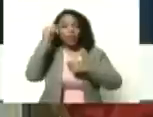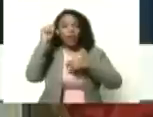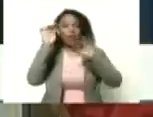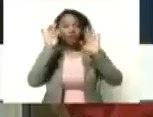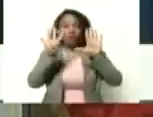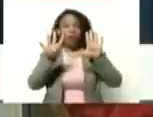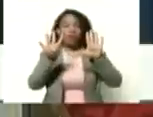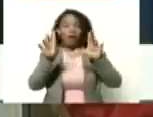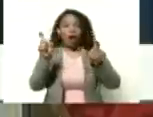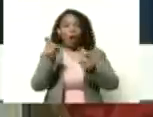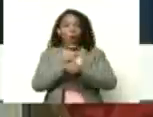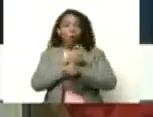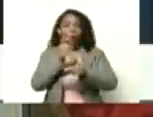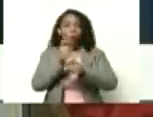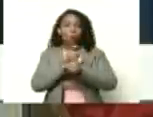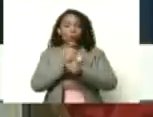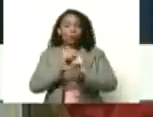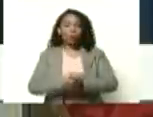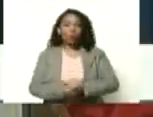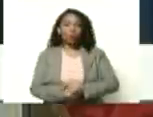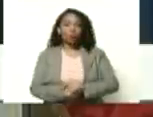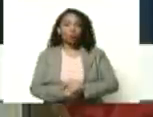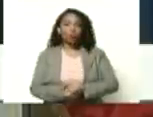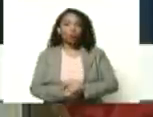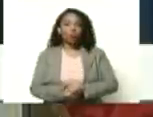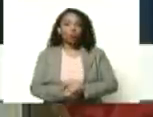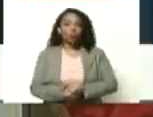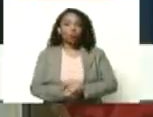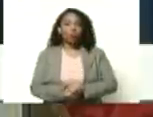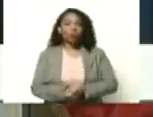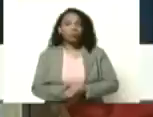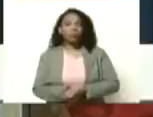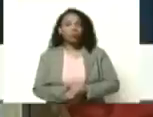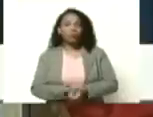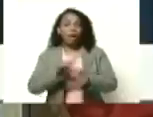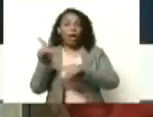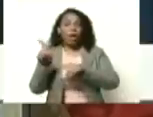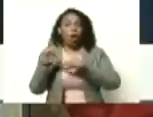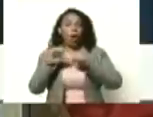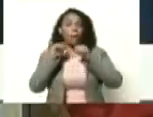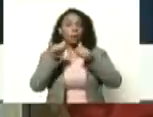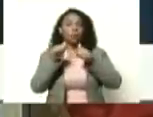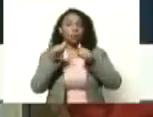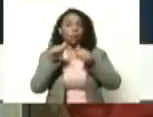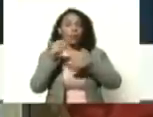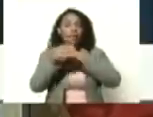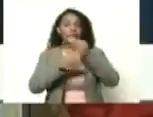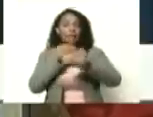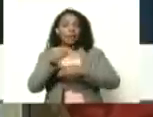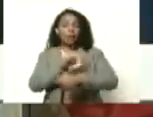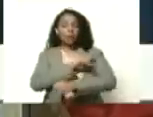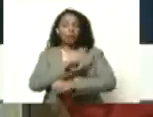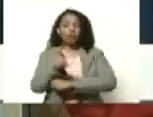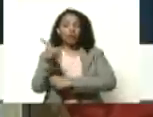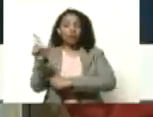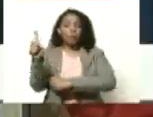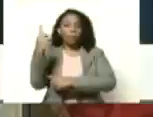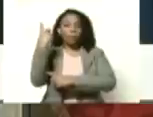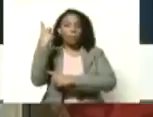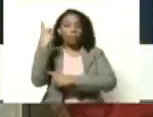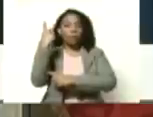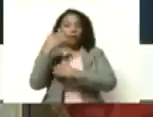de agosto y allí inmediatamente designamos en esa primera